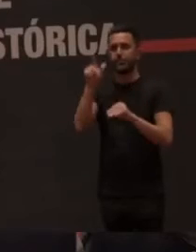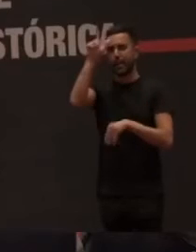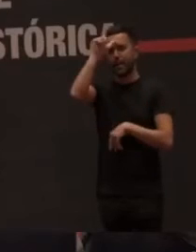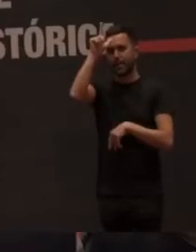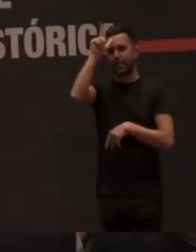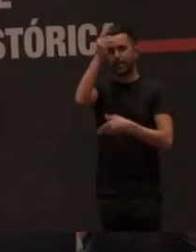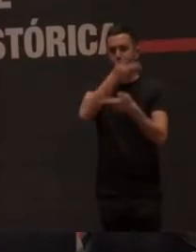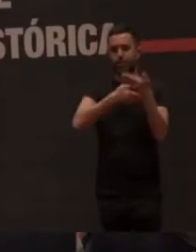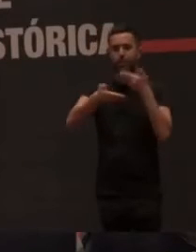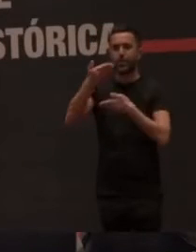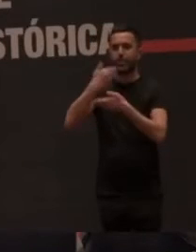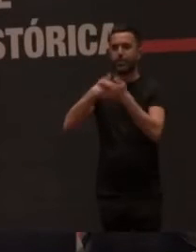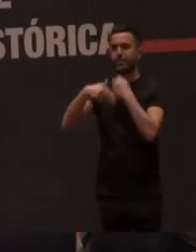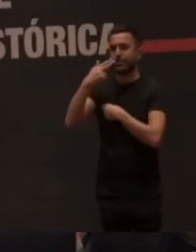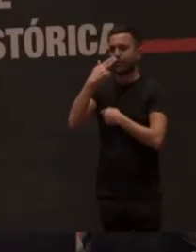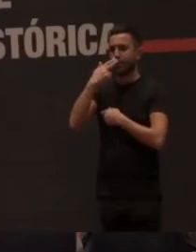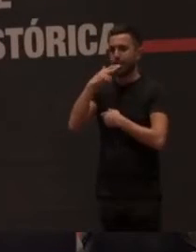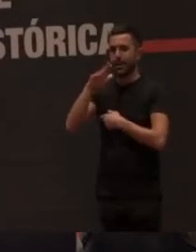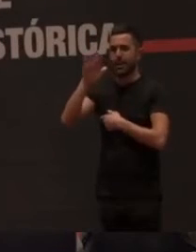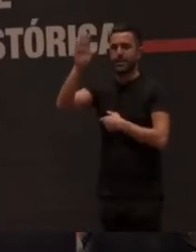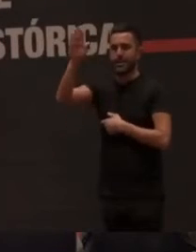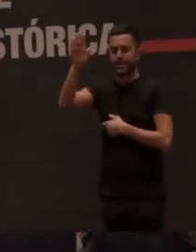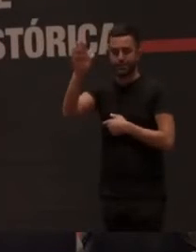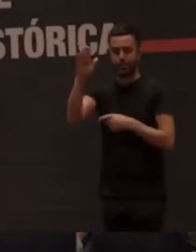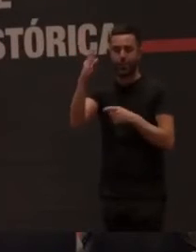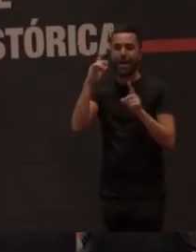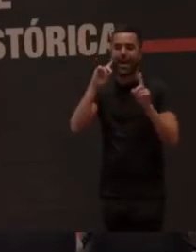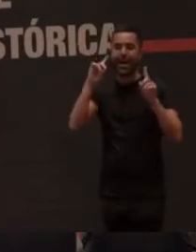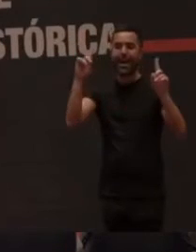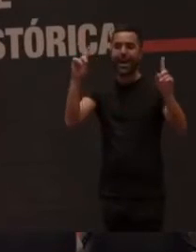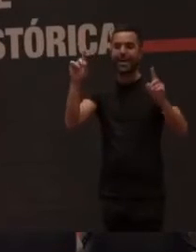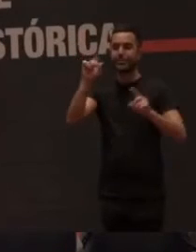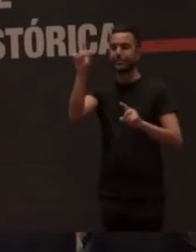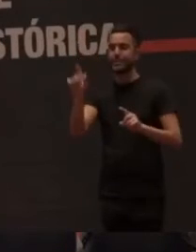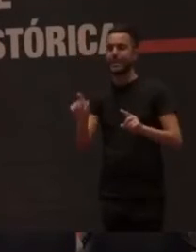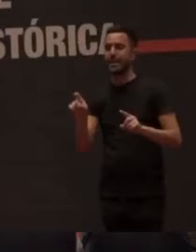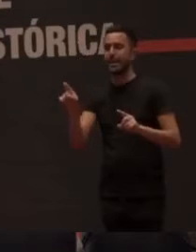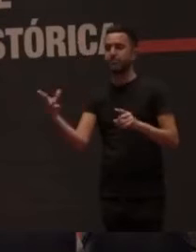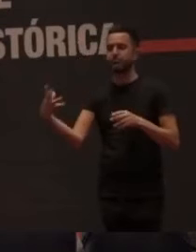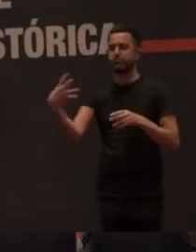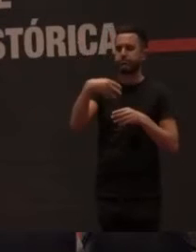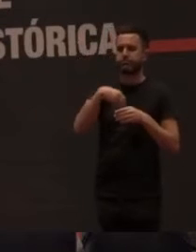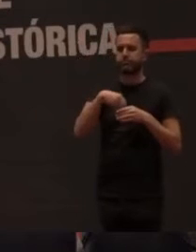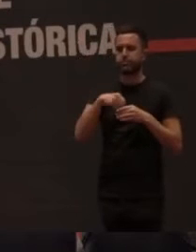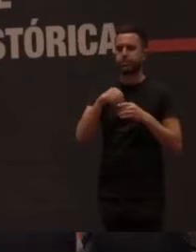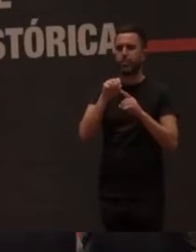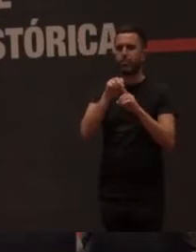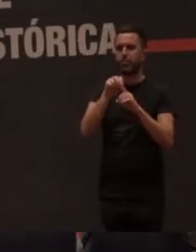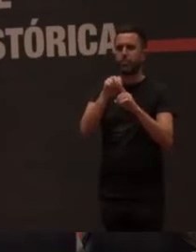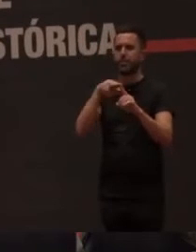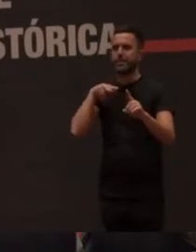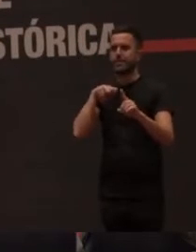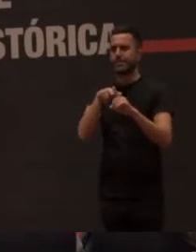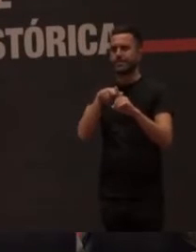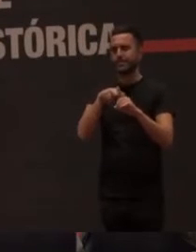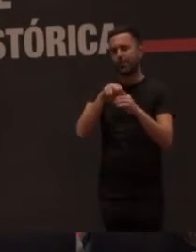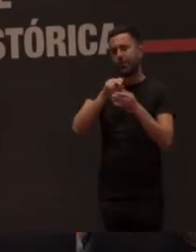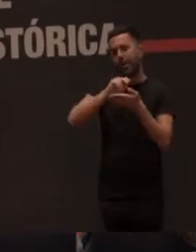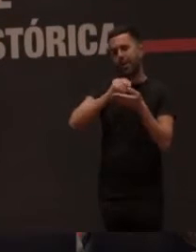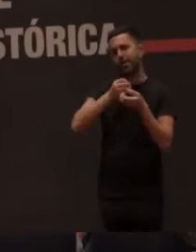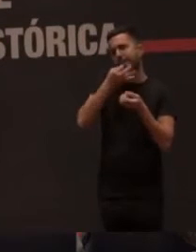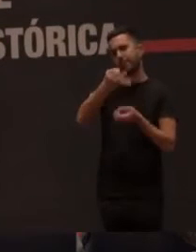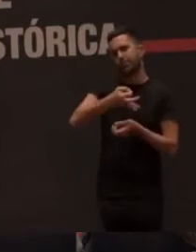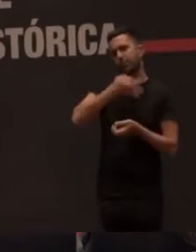el nazismo, en el caso italiano, se incorporarían en el punto de vista historiográfico o discurso de los